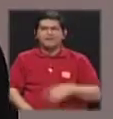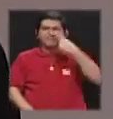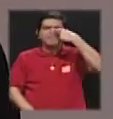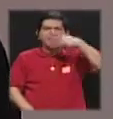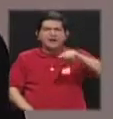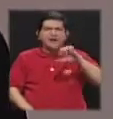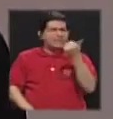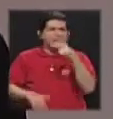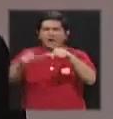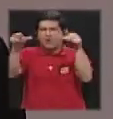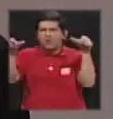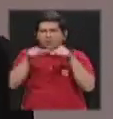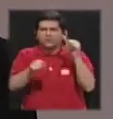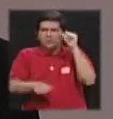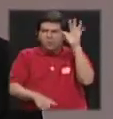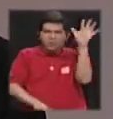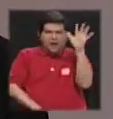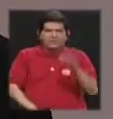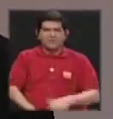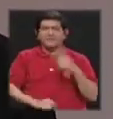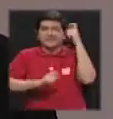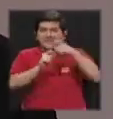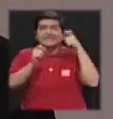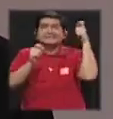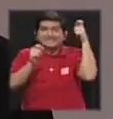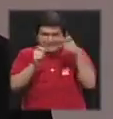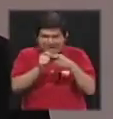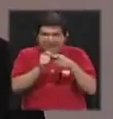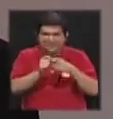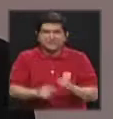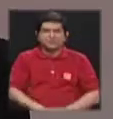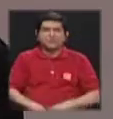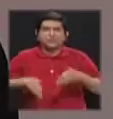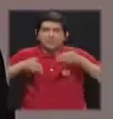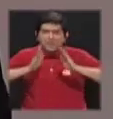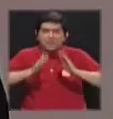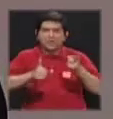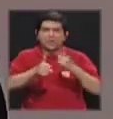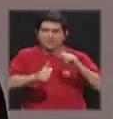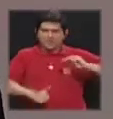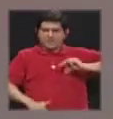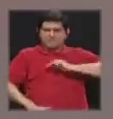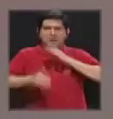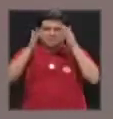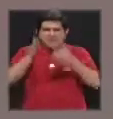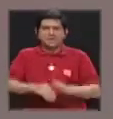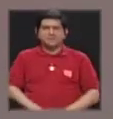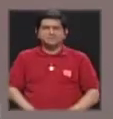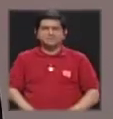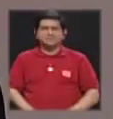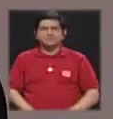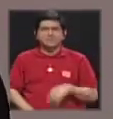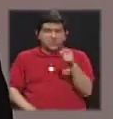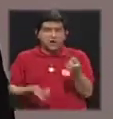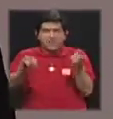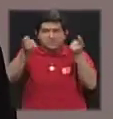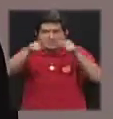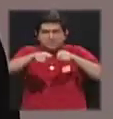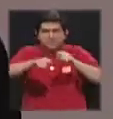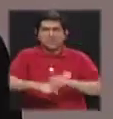lugar de estos allá de la Asia, porque precisamente el hijo del primer ministro, Mangkok, del primer